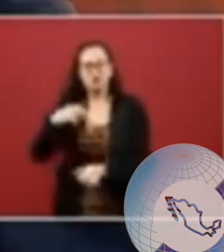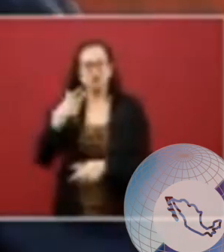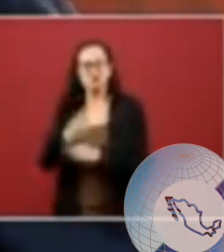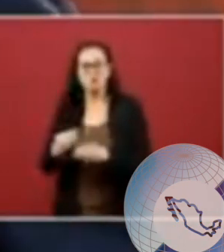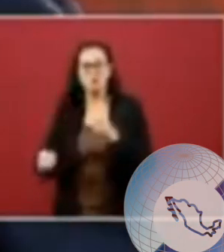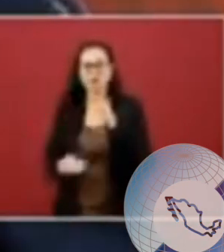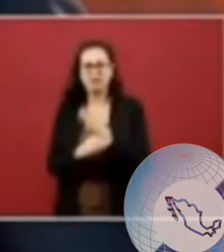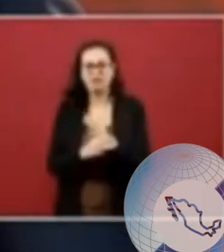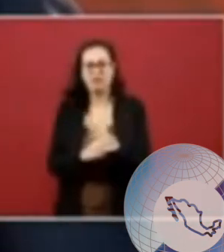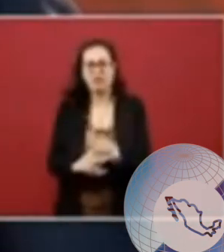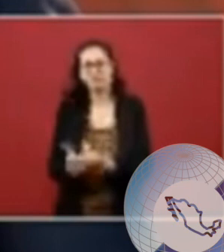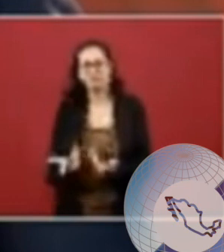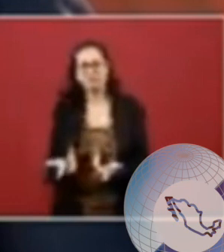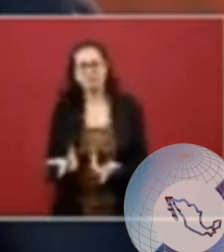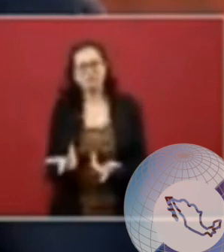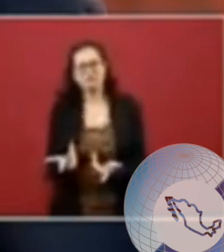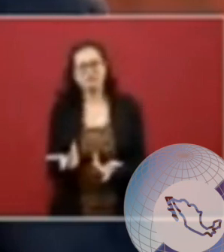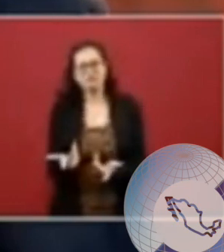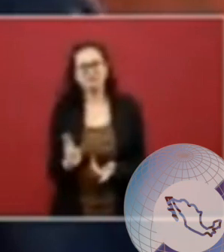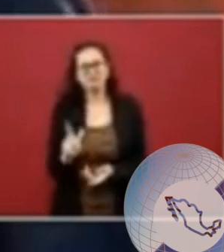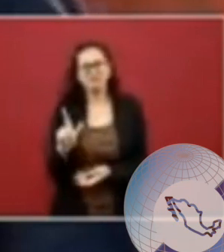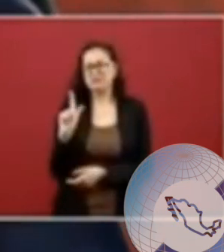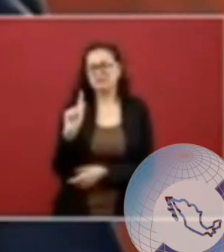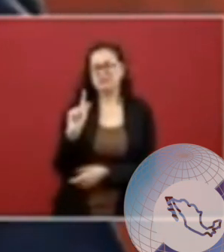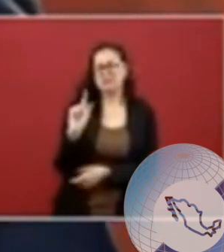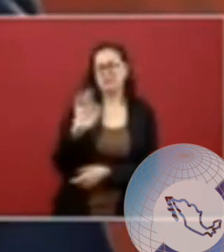El 70%,